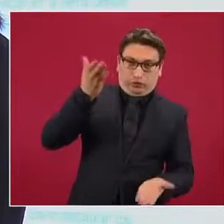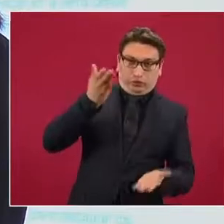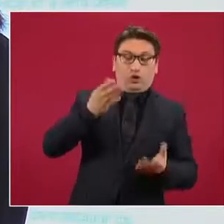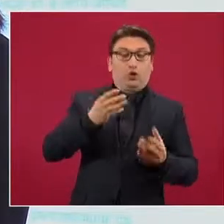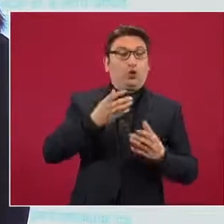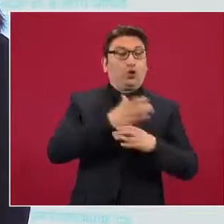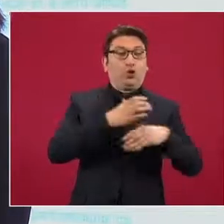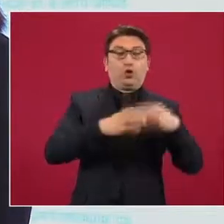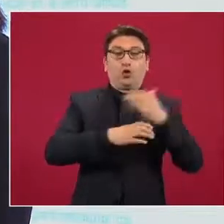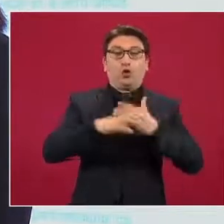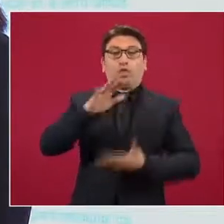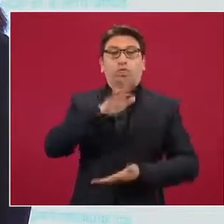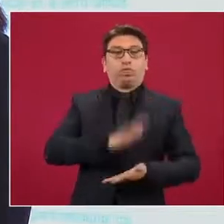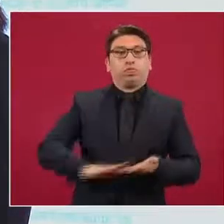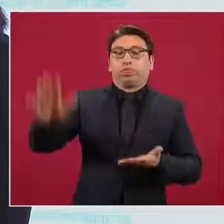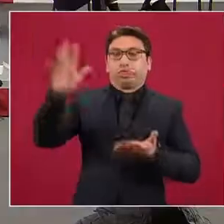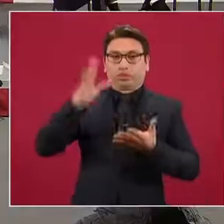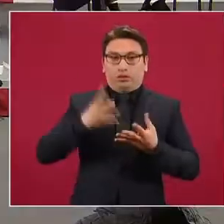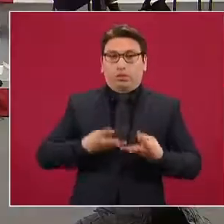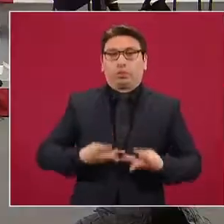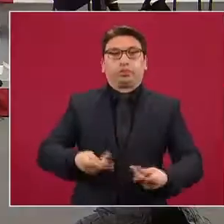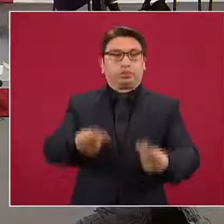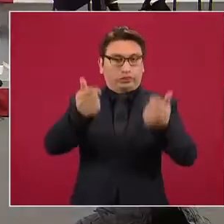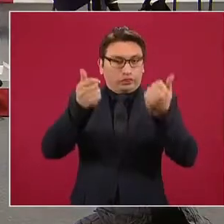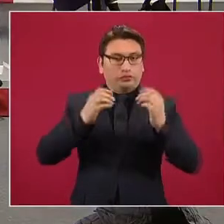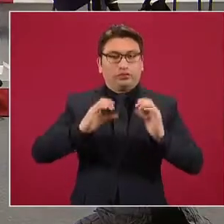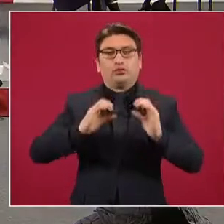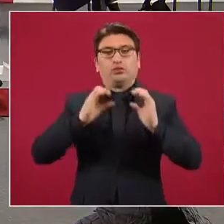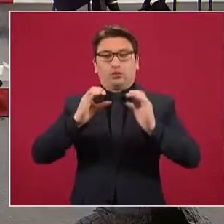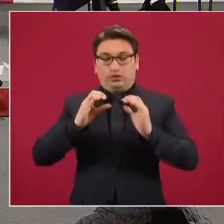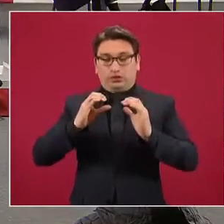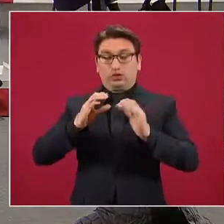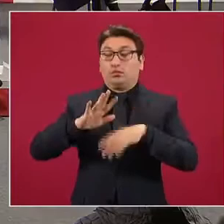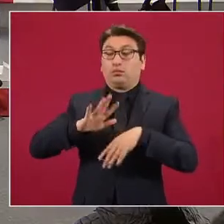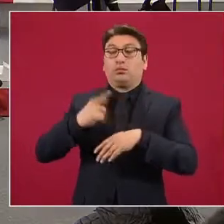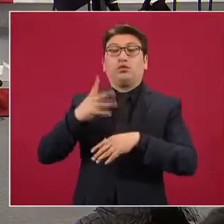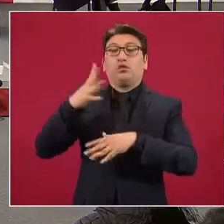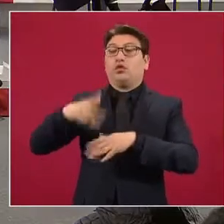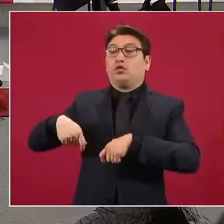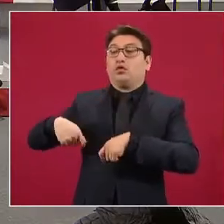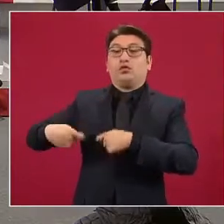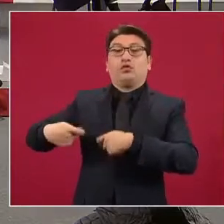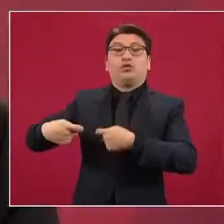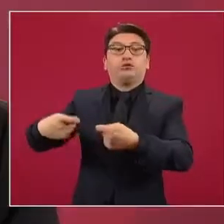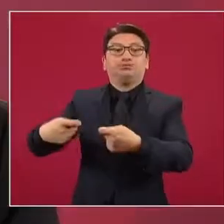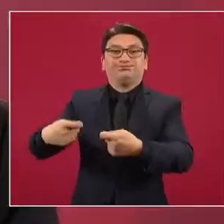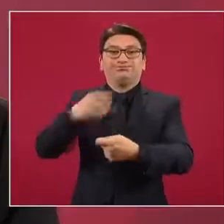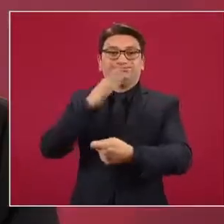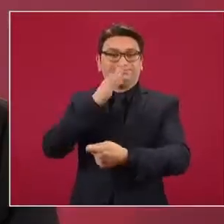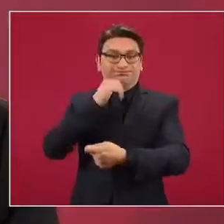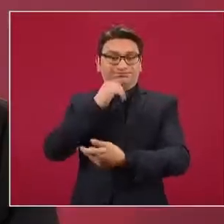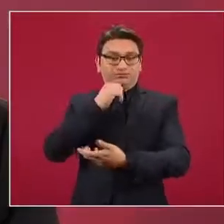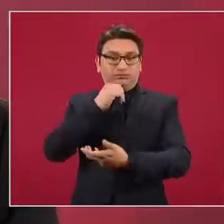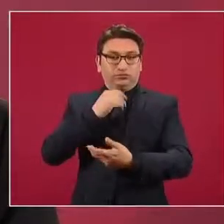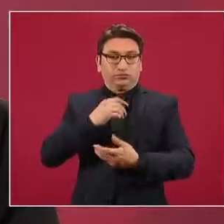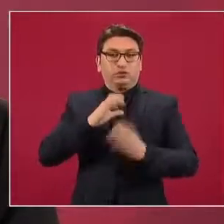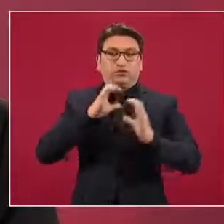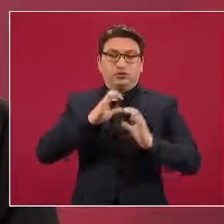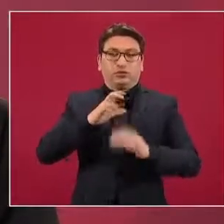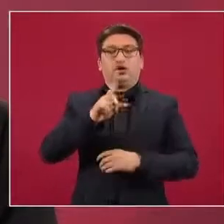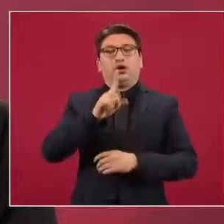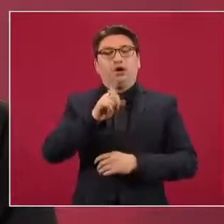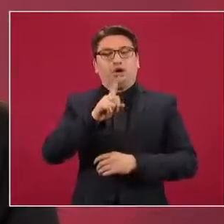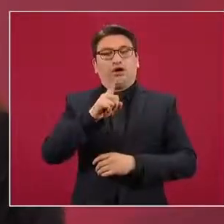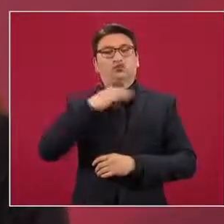agotemos en el ciclo de unas cuantas generaciones, privando de su beneficio a nuestros descendientes. No contamines el